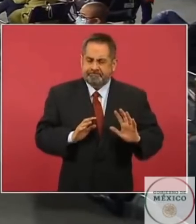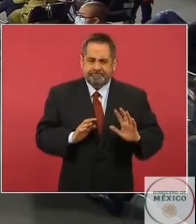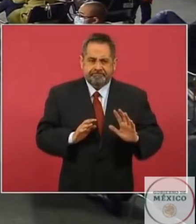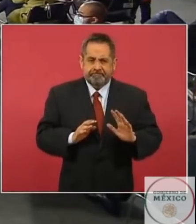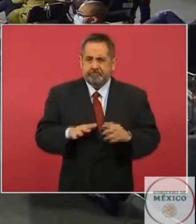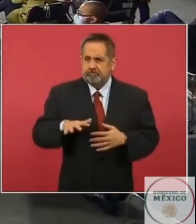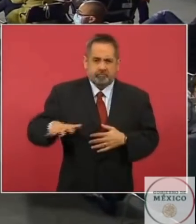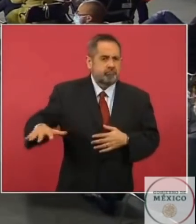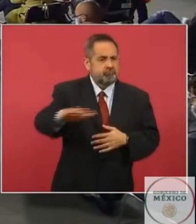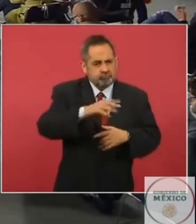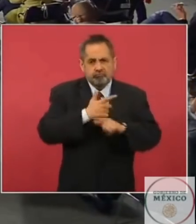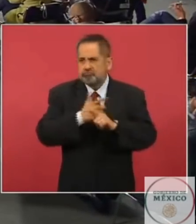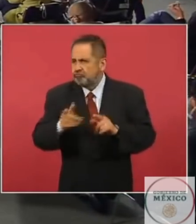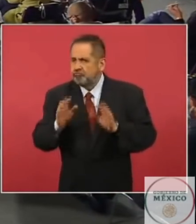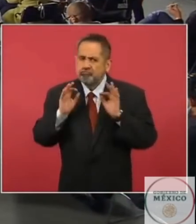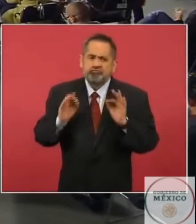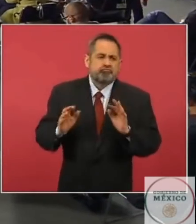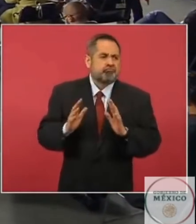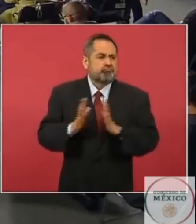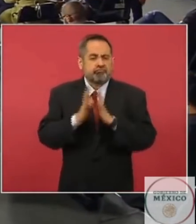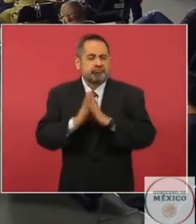era de todos,